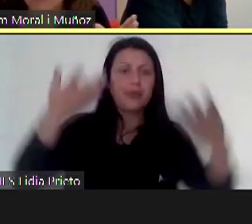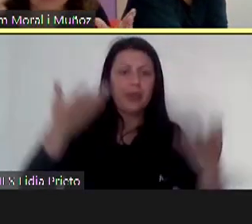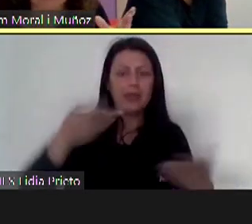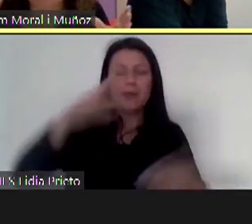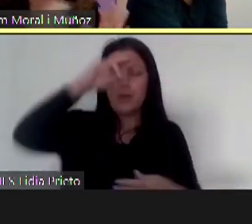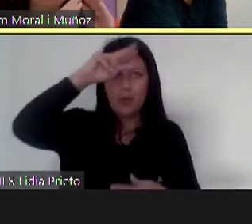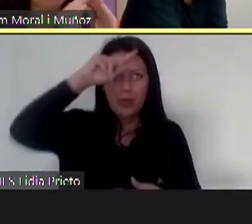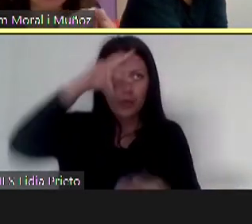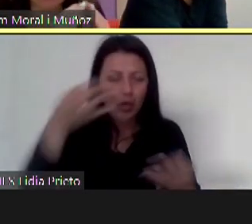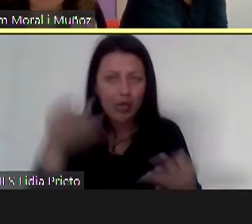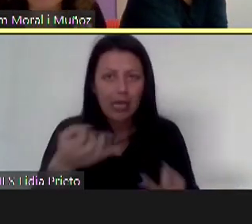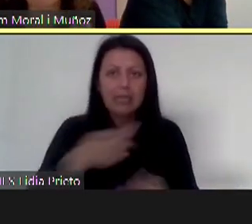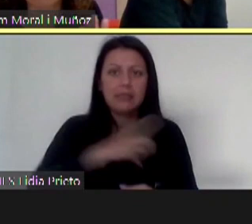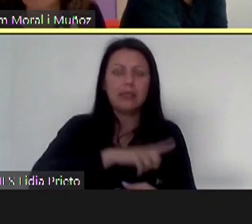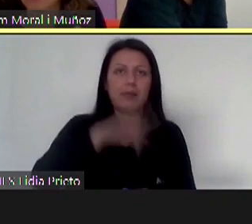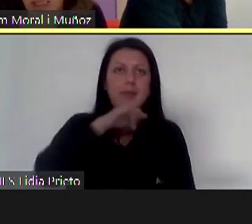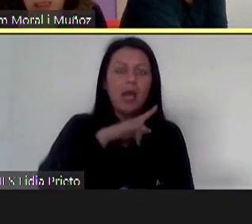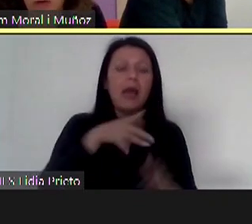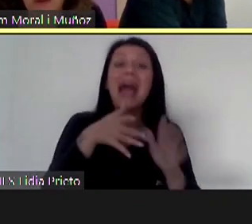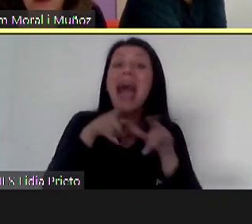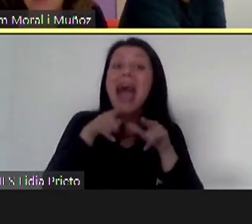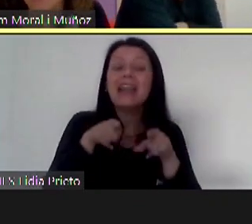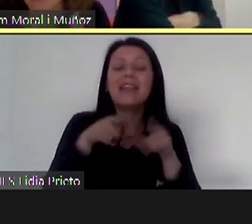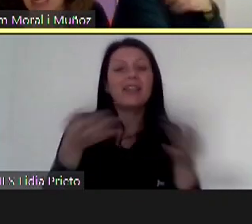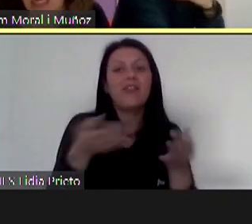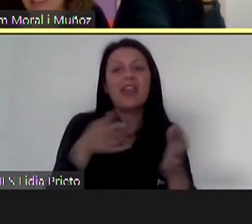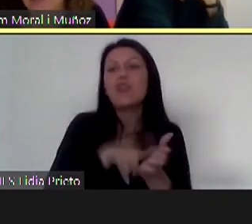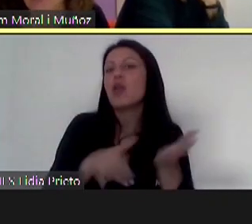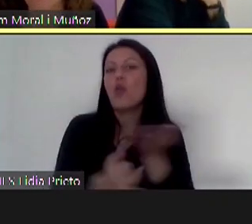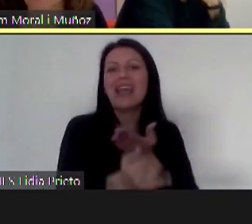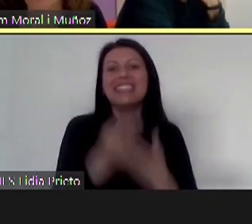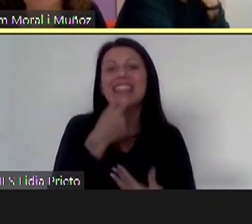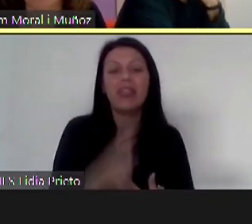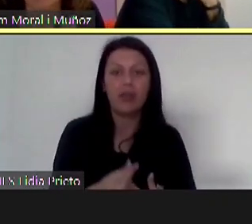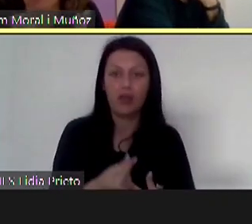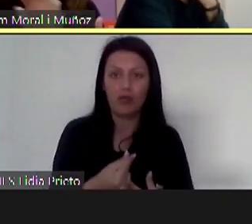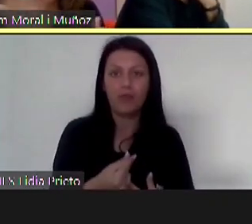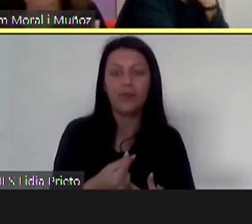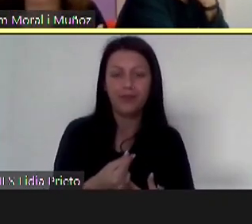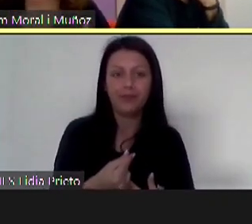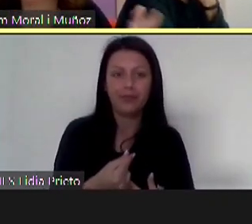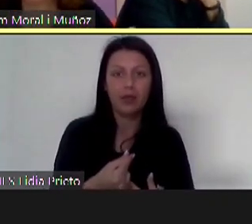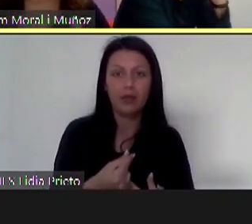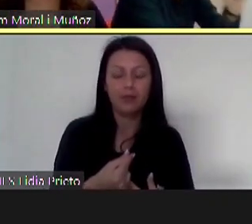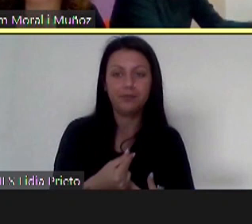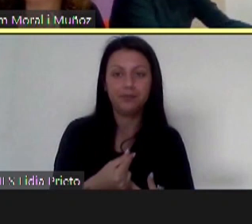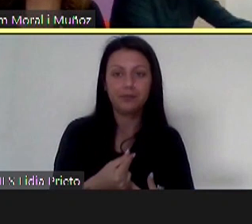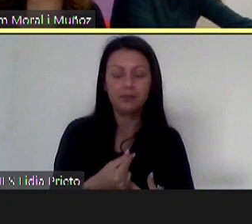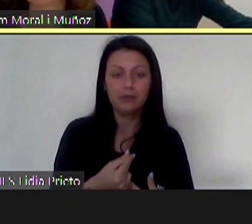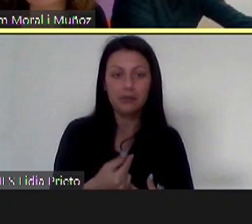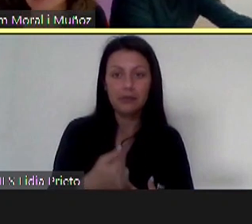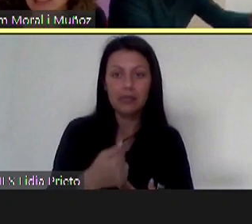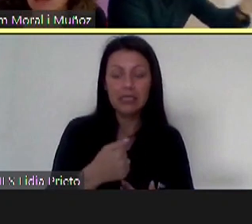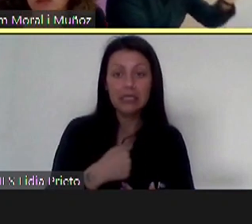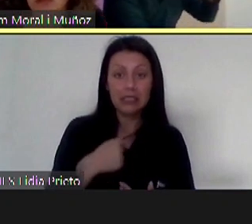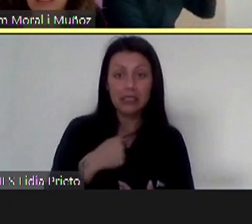mal. Y en ese momento necesita un lenguaje sencillo. Necesita que si yo veo que viene con alguien, yo me tengo que